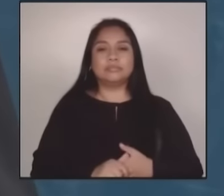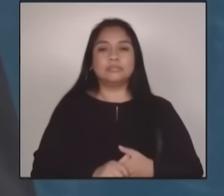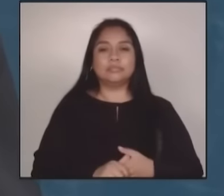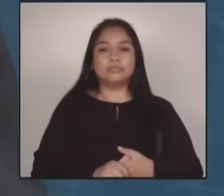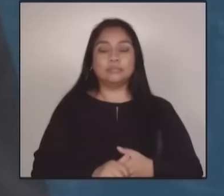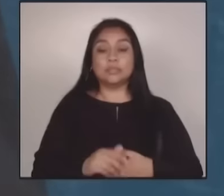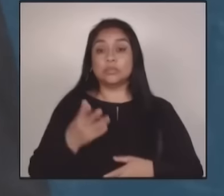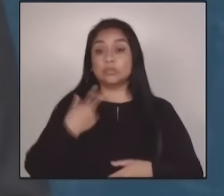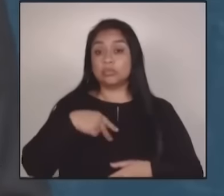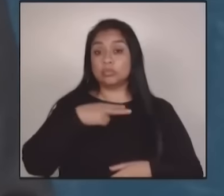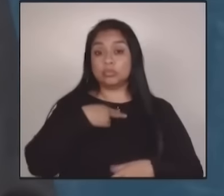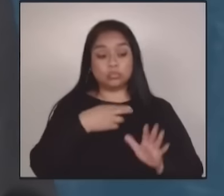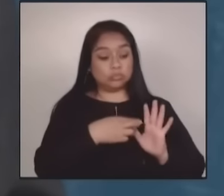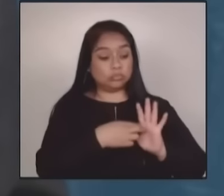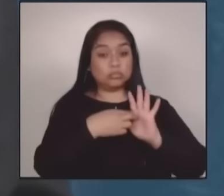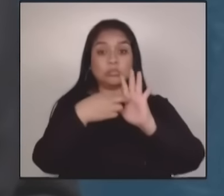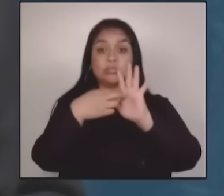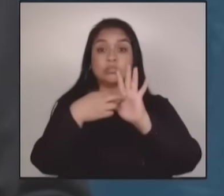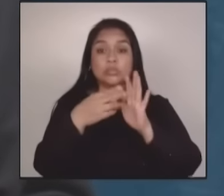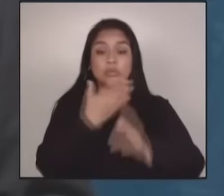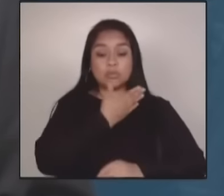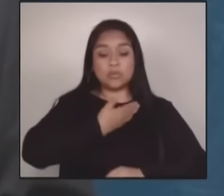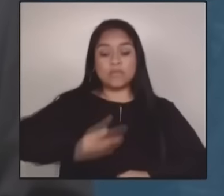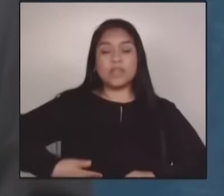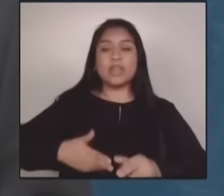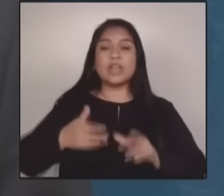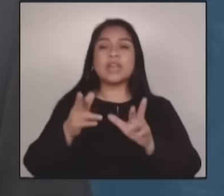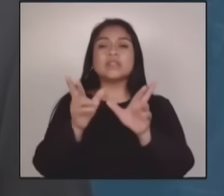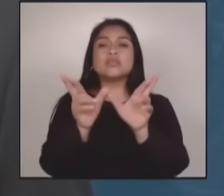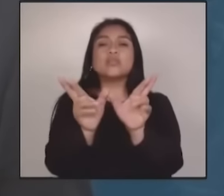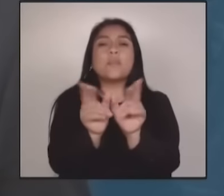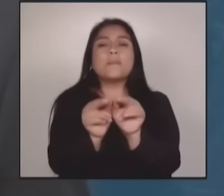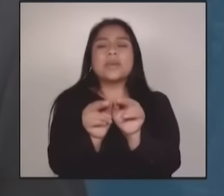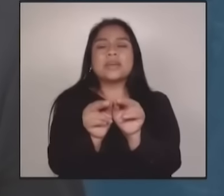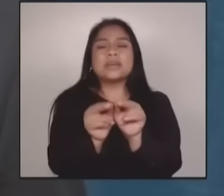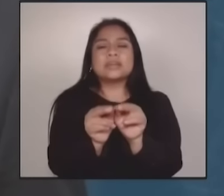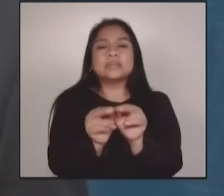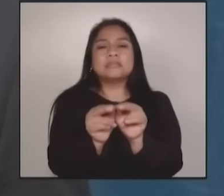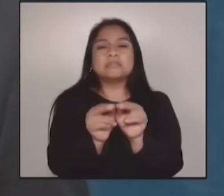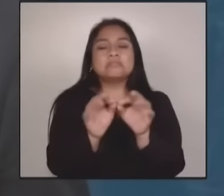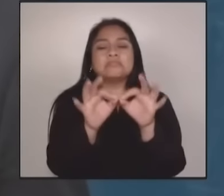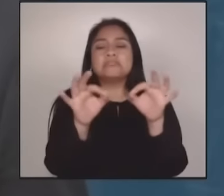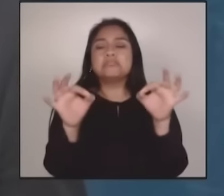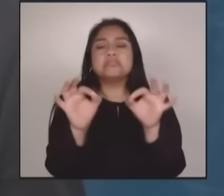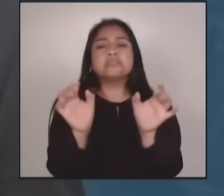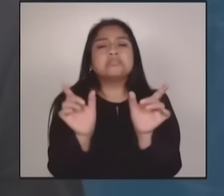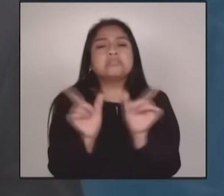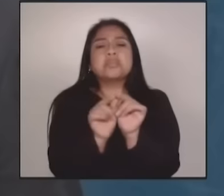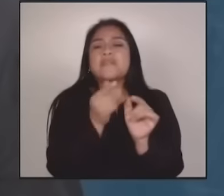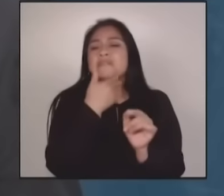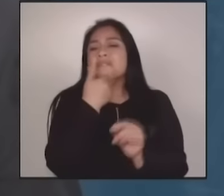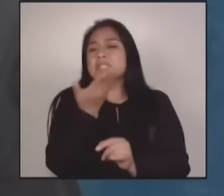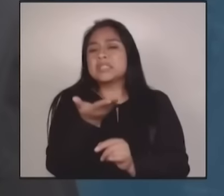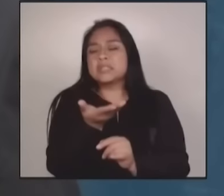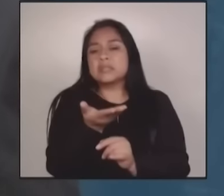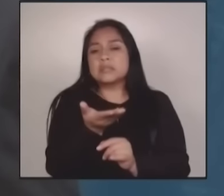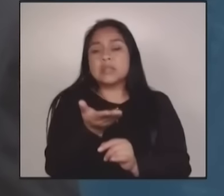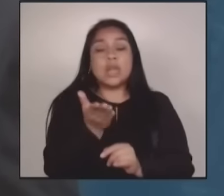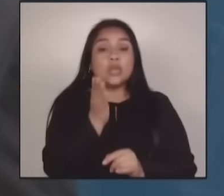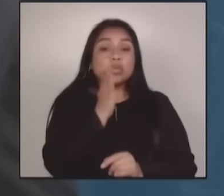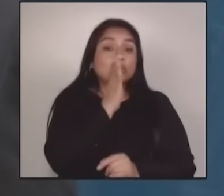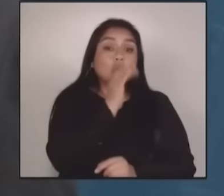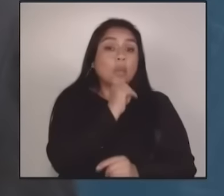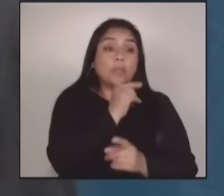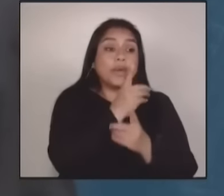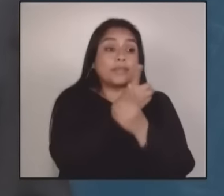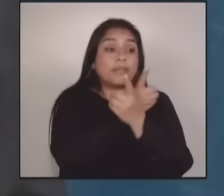Nuestra propuesta de gobierno se resume en una fórmula sencilla. No puede haber